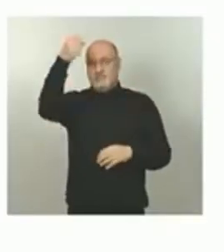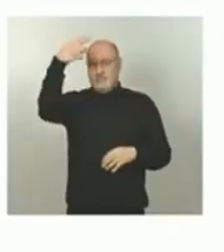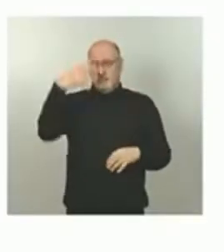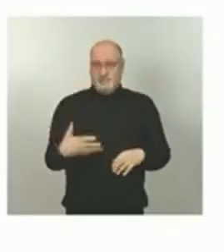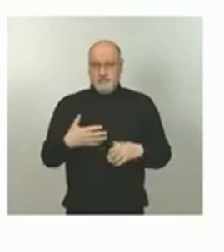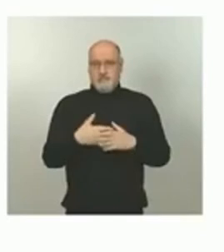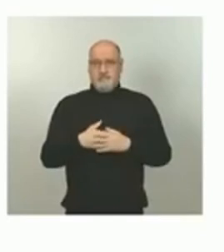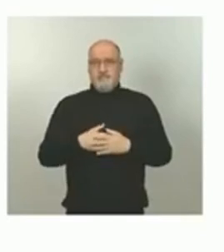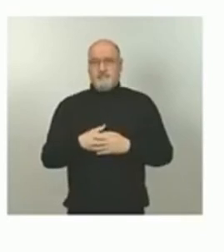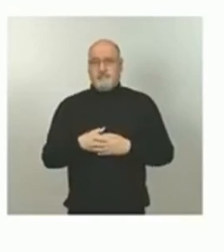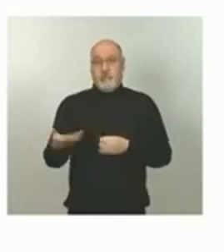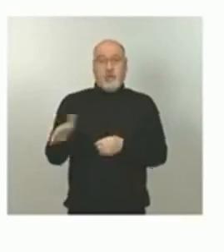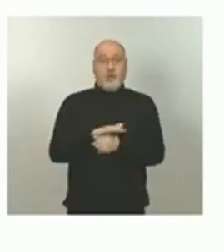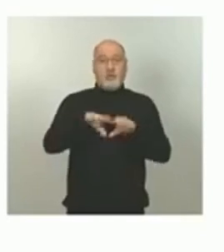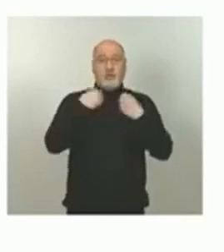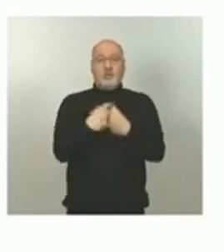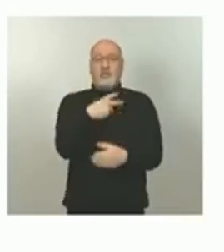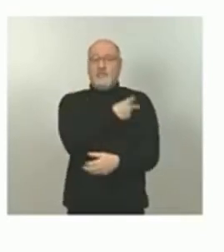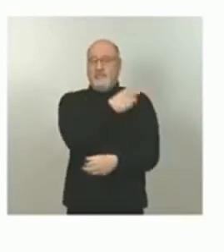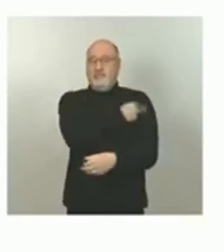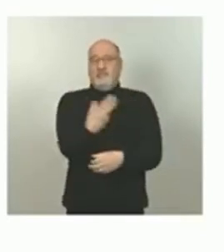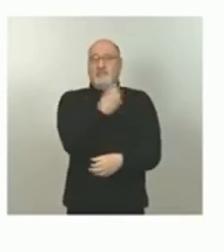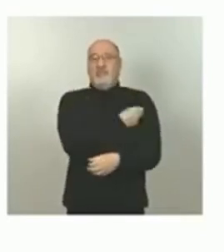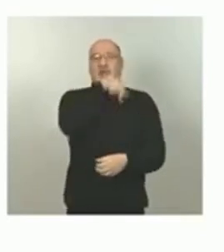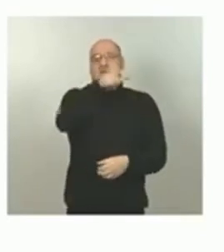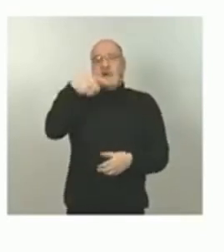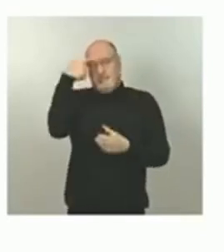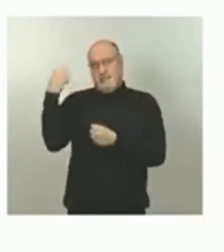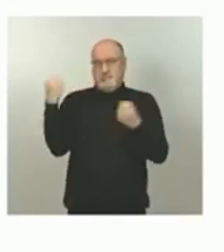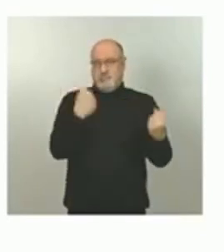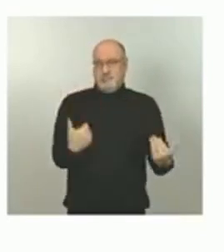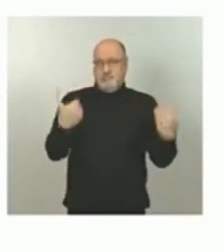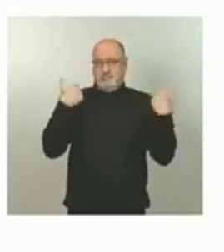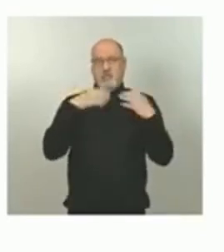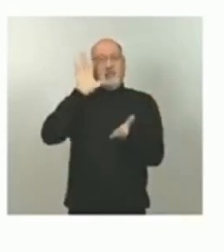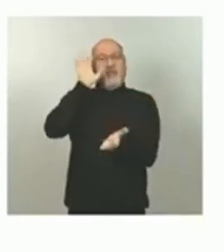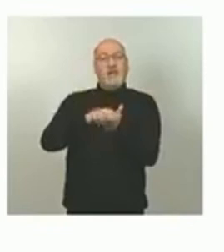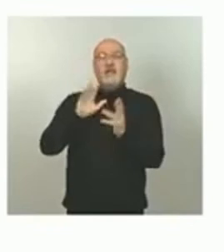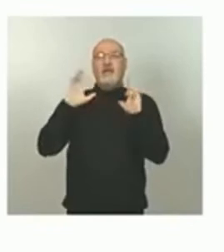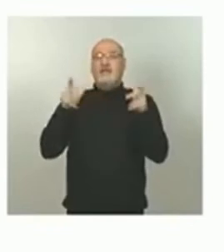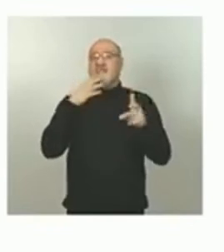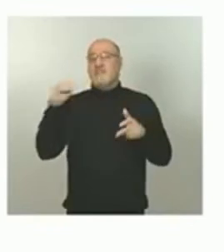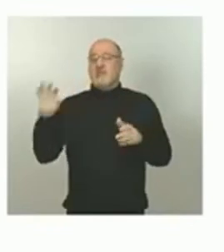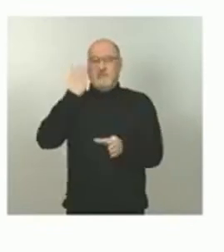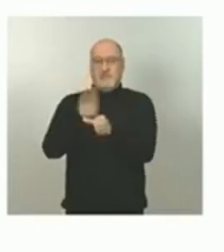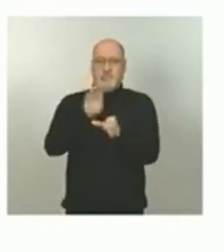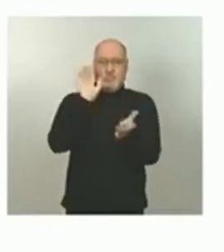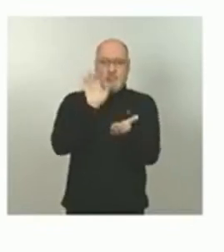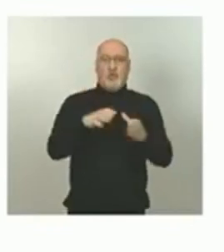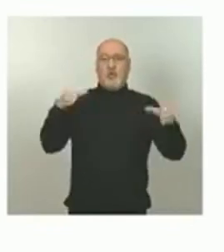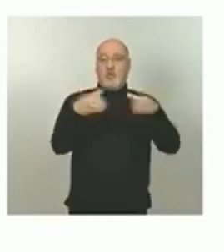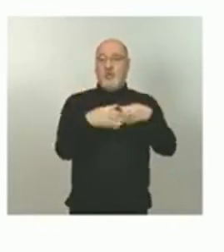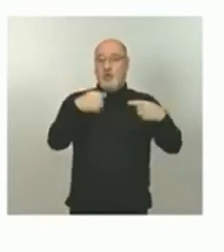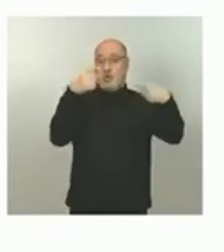la cobertura de vacunación de personas institucionalizadas, personas residentes. Tienen que ese grupo 1, en relación